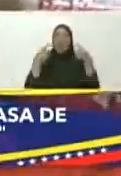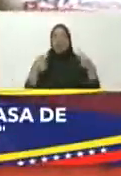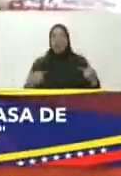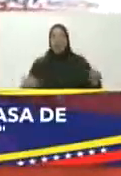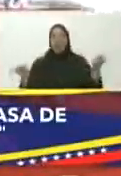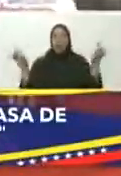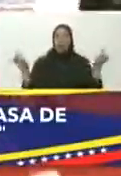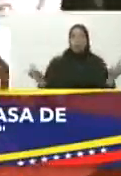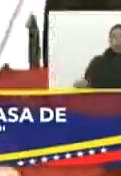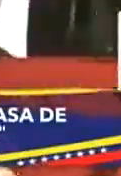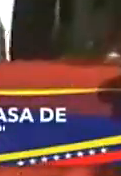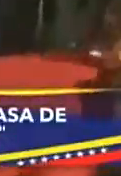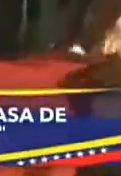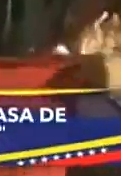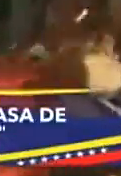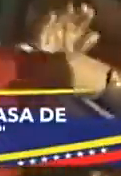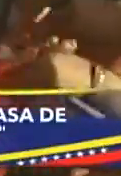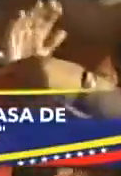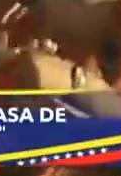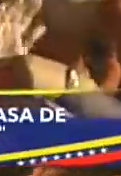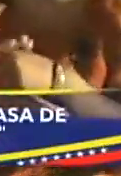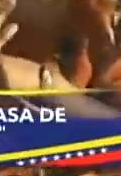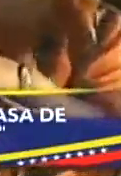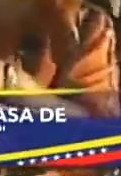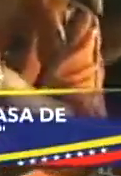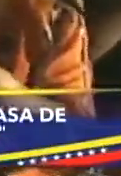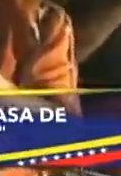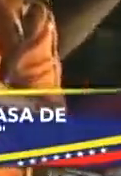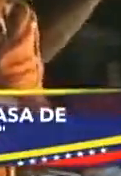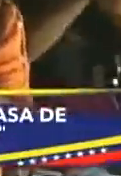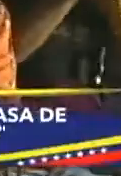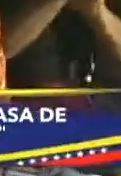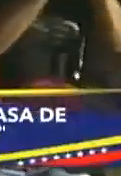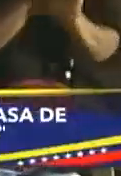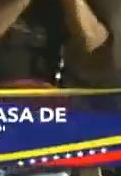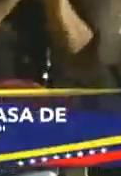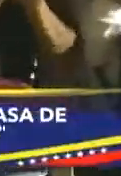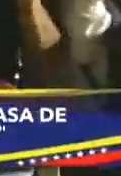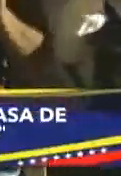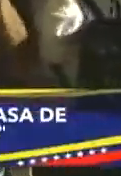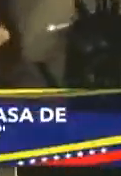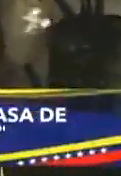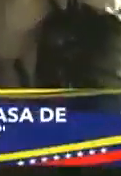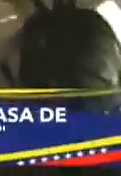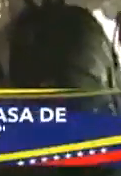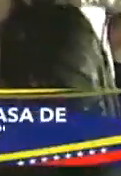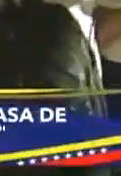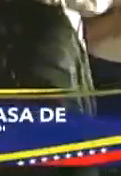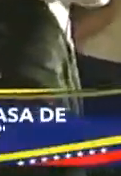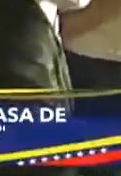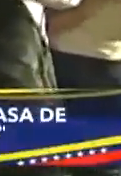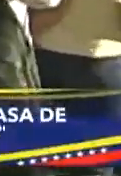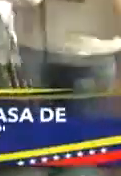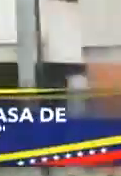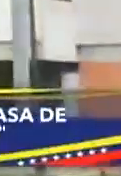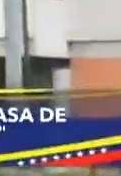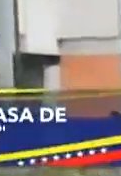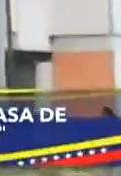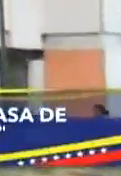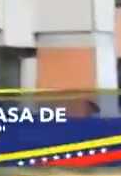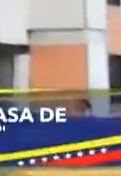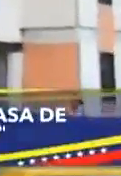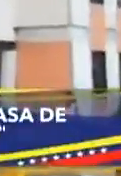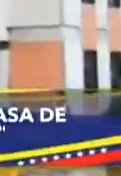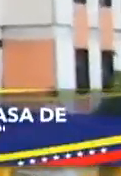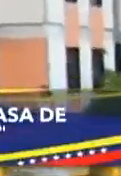Ciudad Caribbean. Tenemos también escuelas, 10 canchas, diferentes escuelas